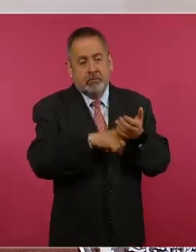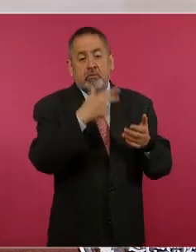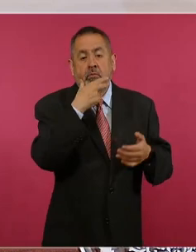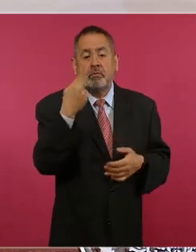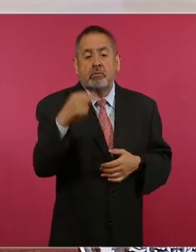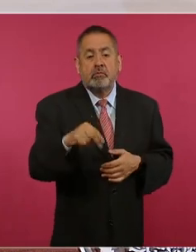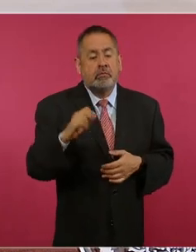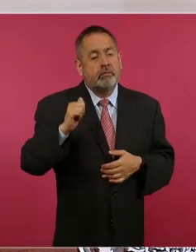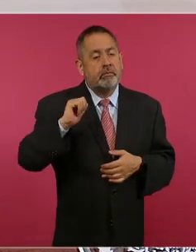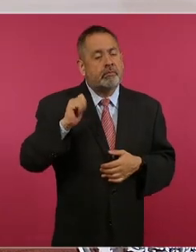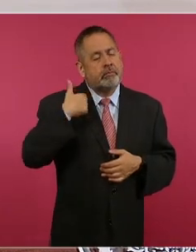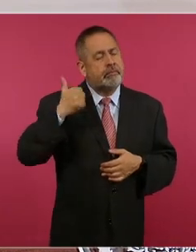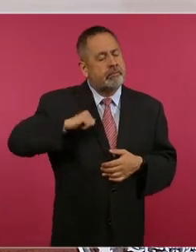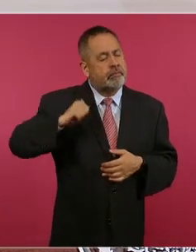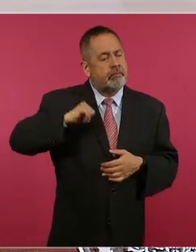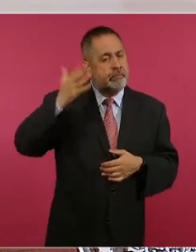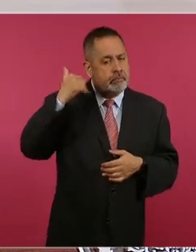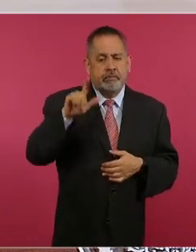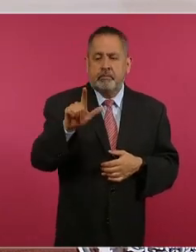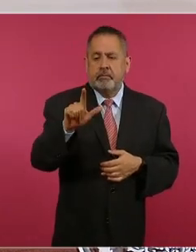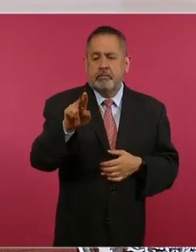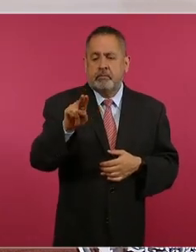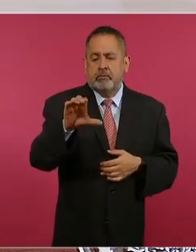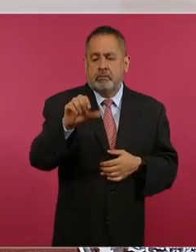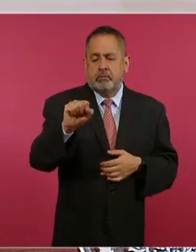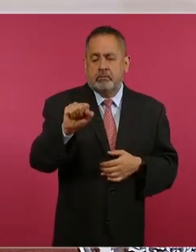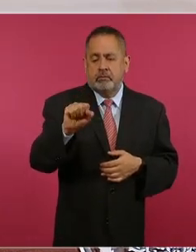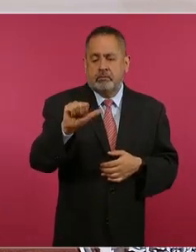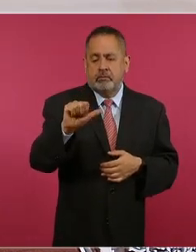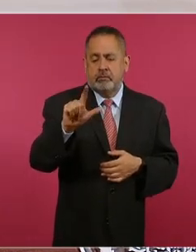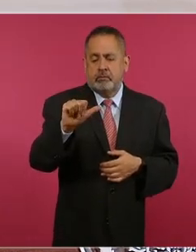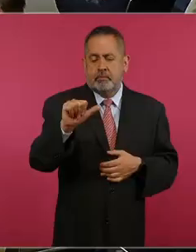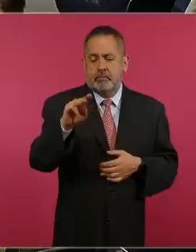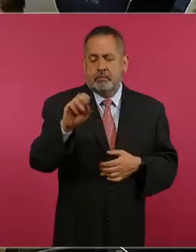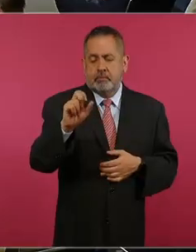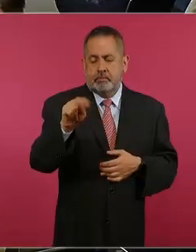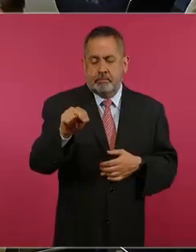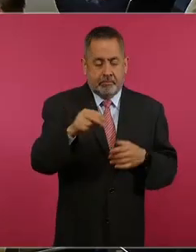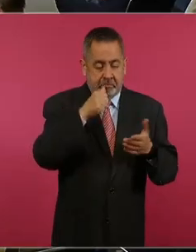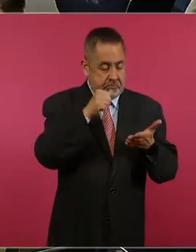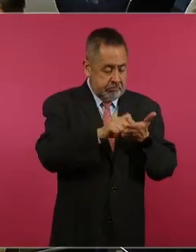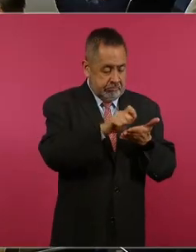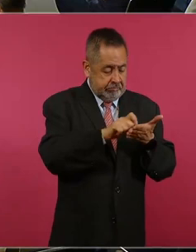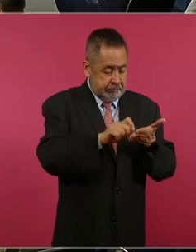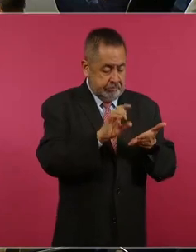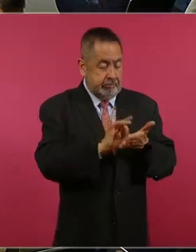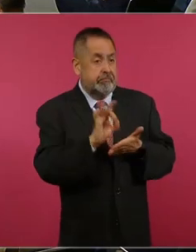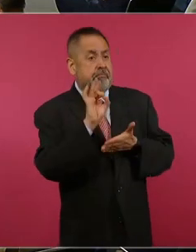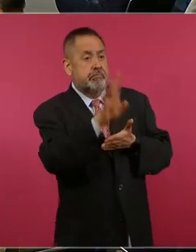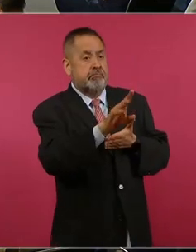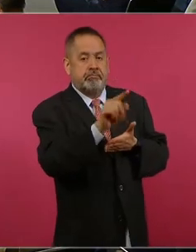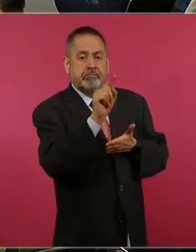Alamán, a Santana, creo que en